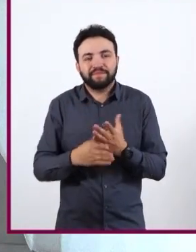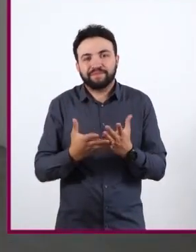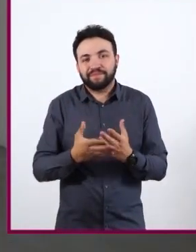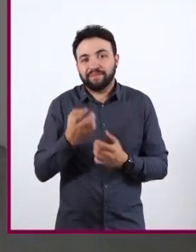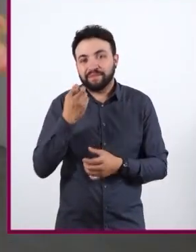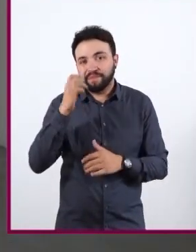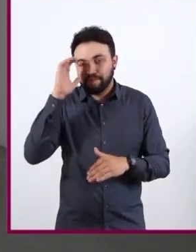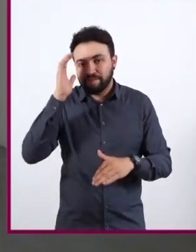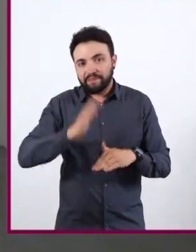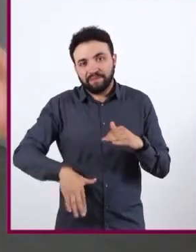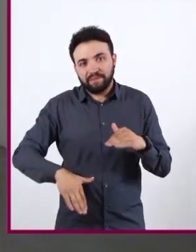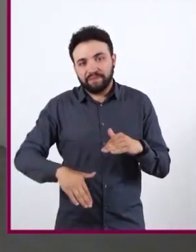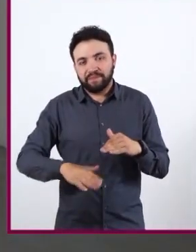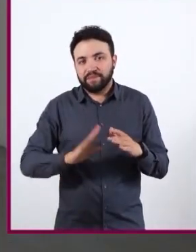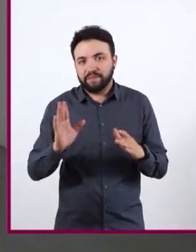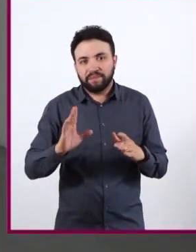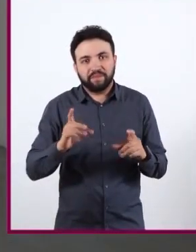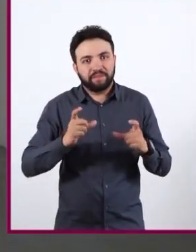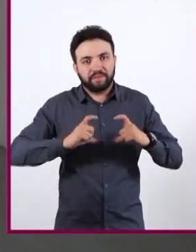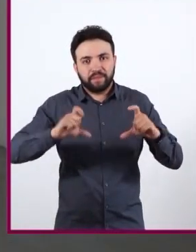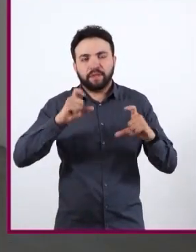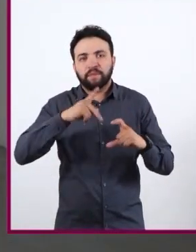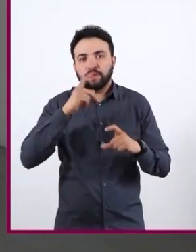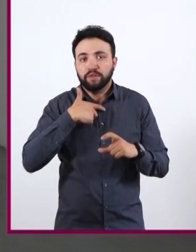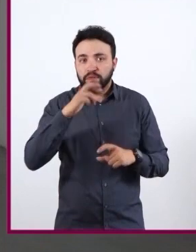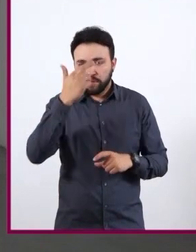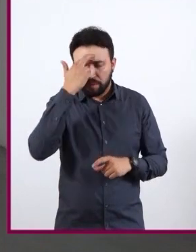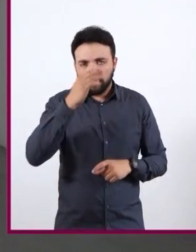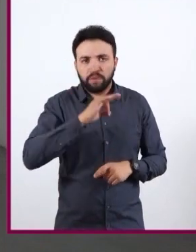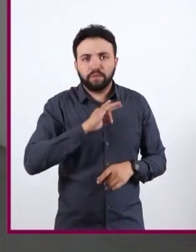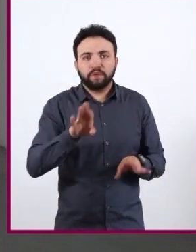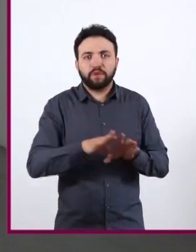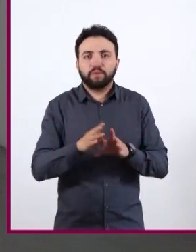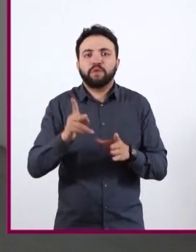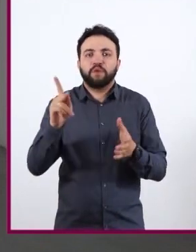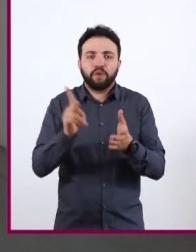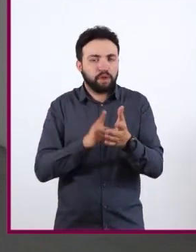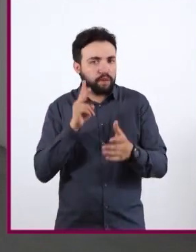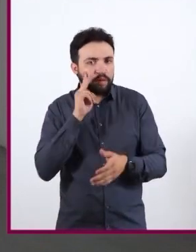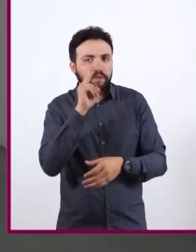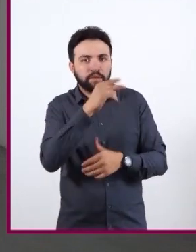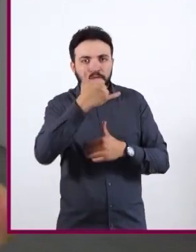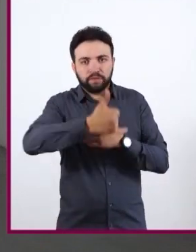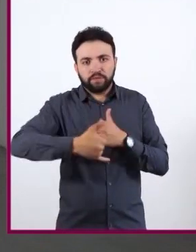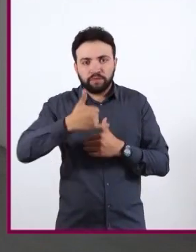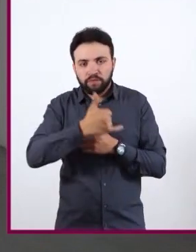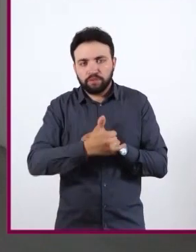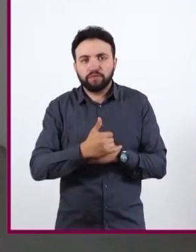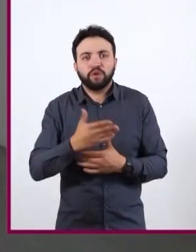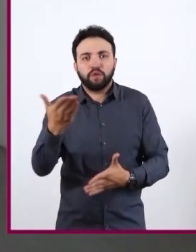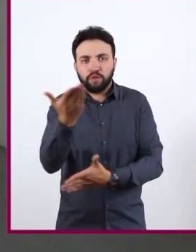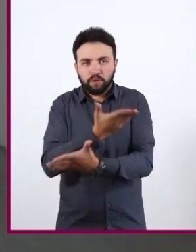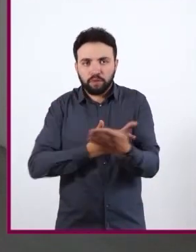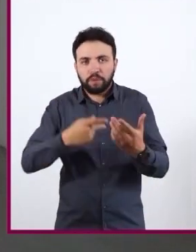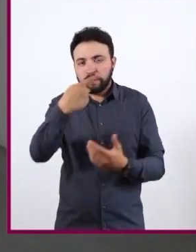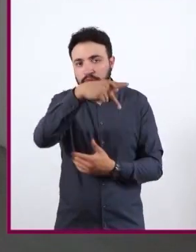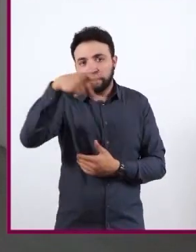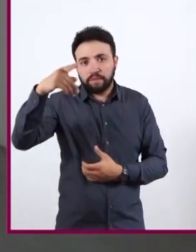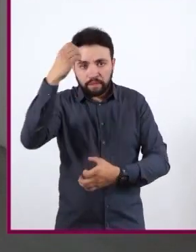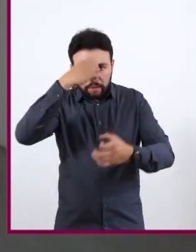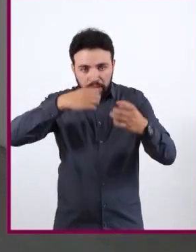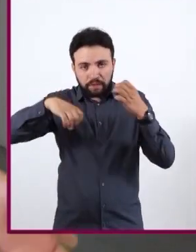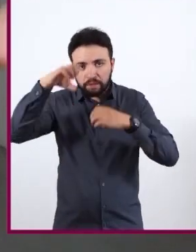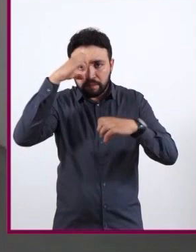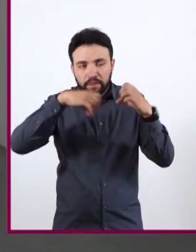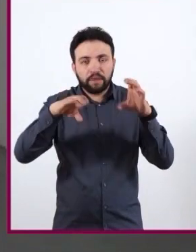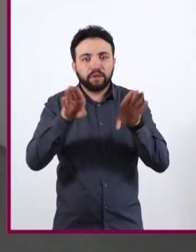texturas. Lamentablemente hemos llegado al final de este programa, pero les recordamos que pueden volver a verlo en nuestro canal de YouTube. Compártanos